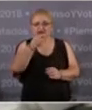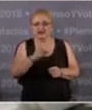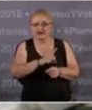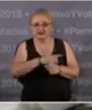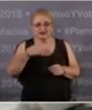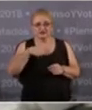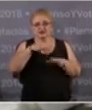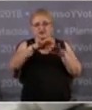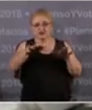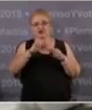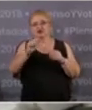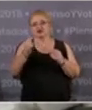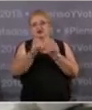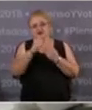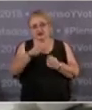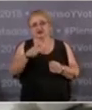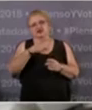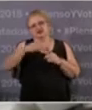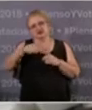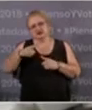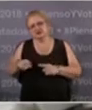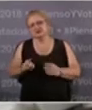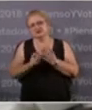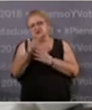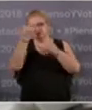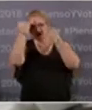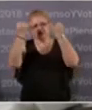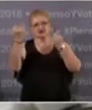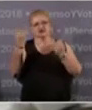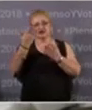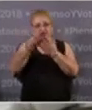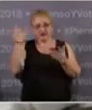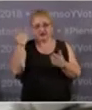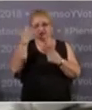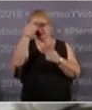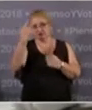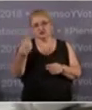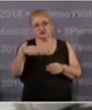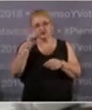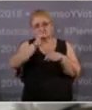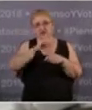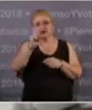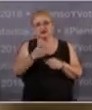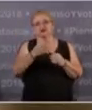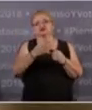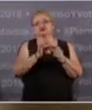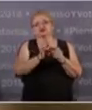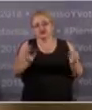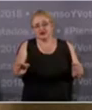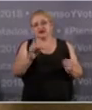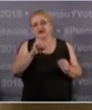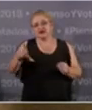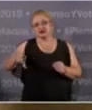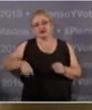pero también en las diversas iniciativas que hemos presentado en las distintas cámaras, es separar de la Secretaría de Gobernación este tema